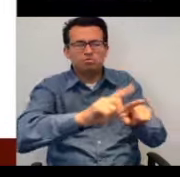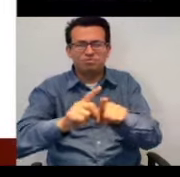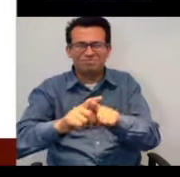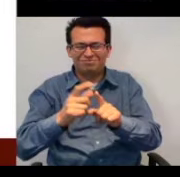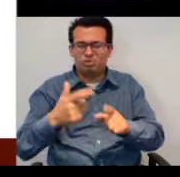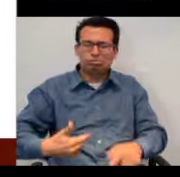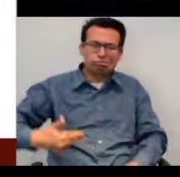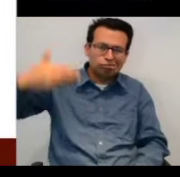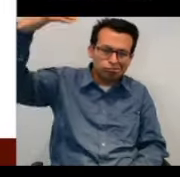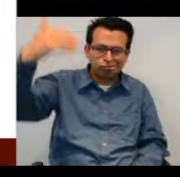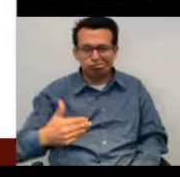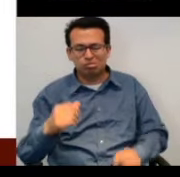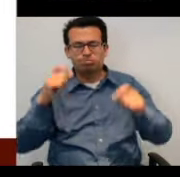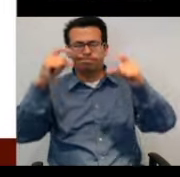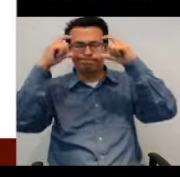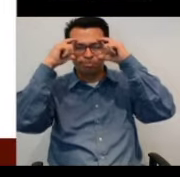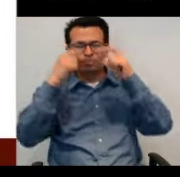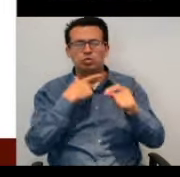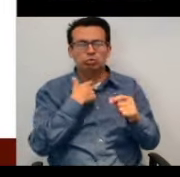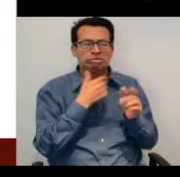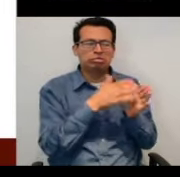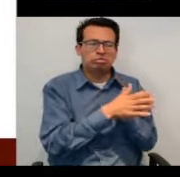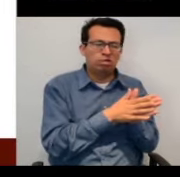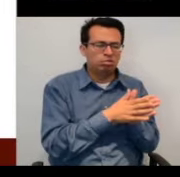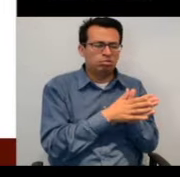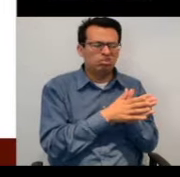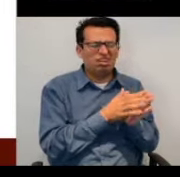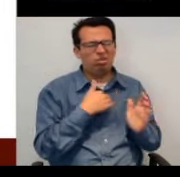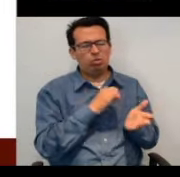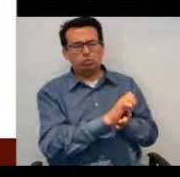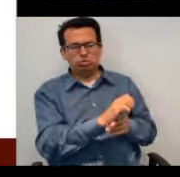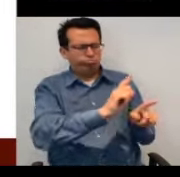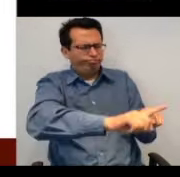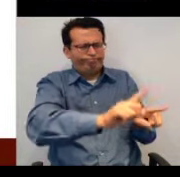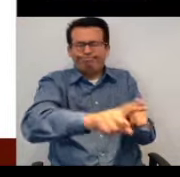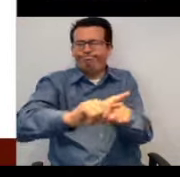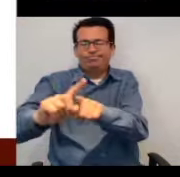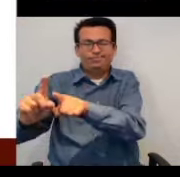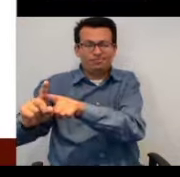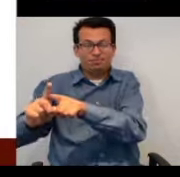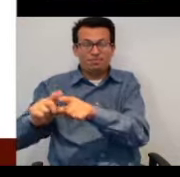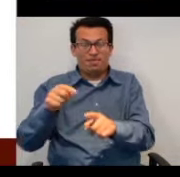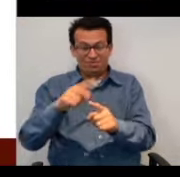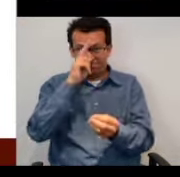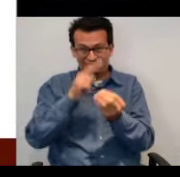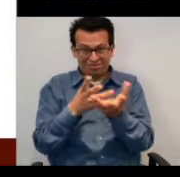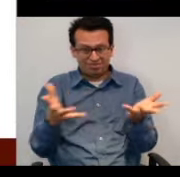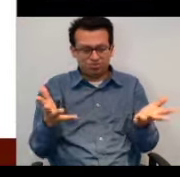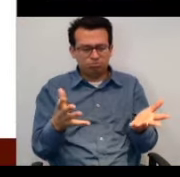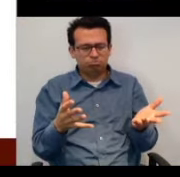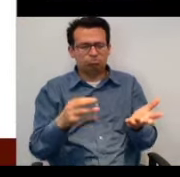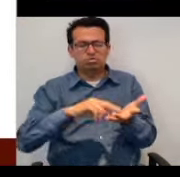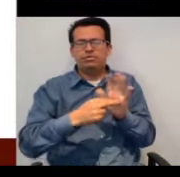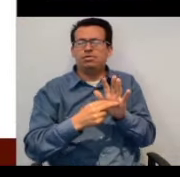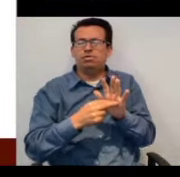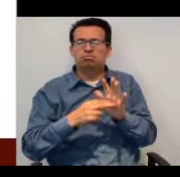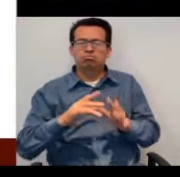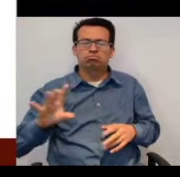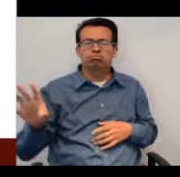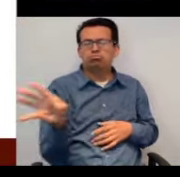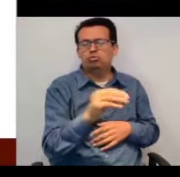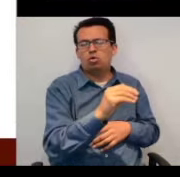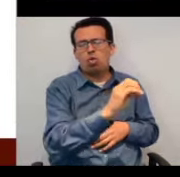La diversidad es la diversidad de todas y todos, no simplemente la diversidad relacionada con una